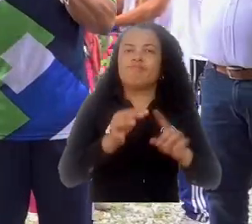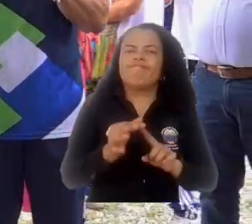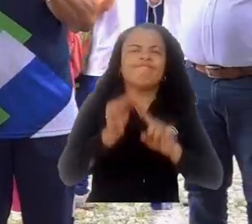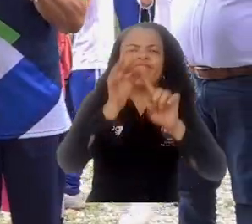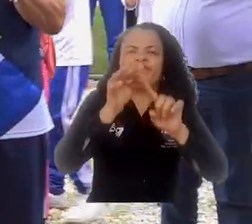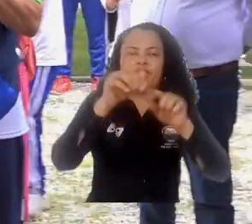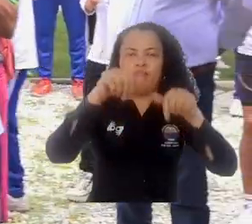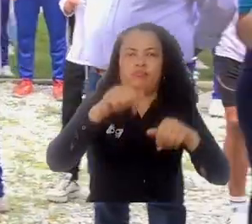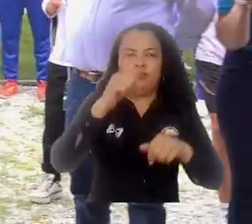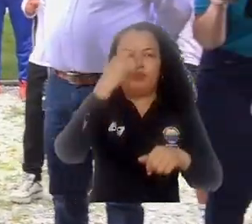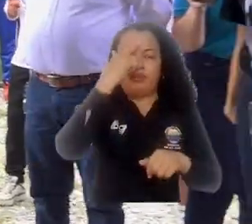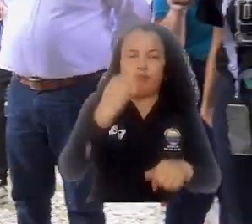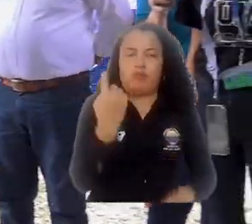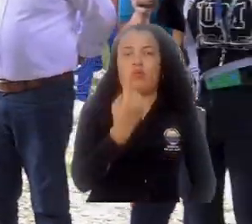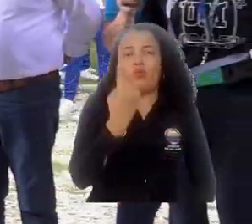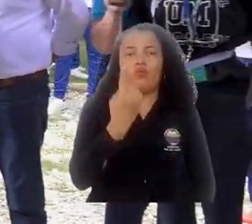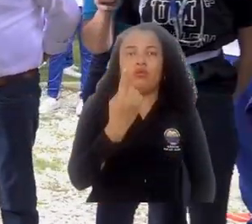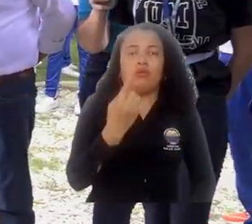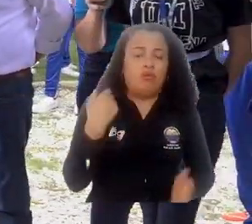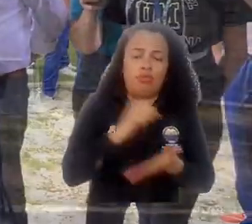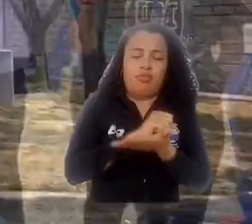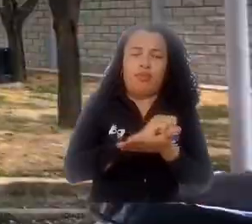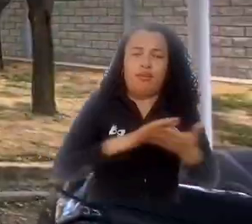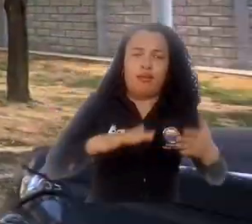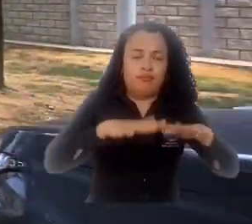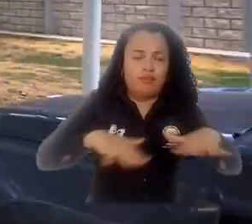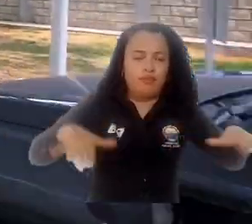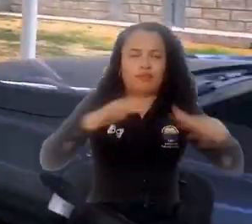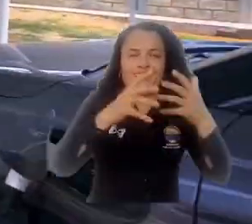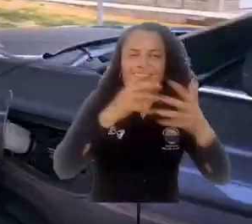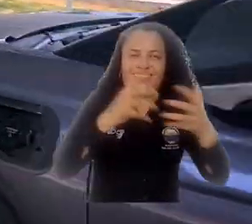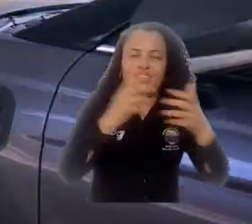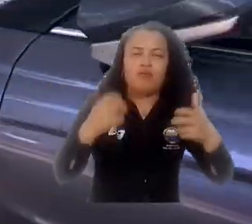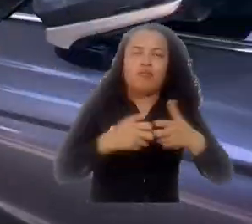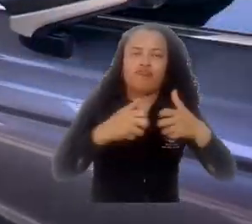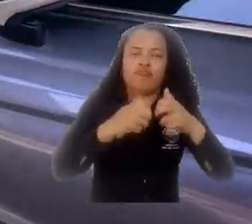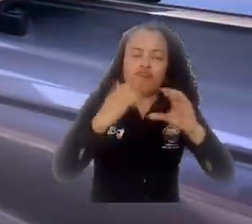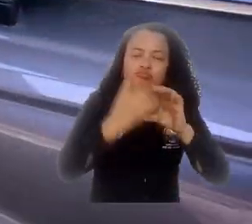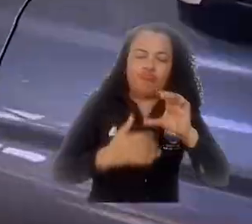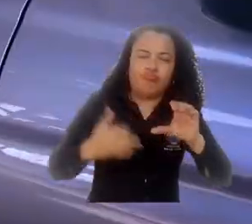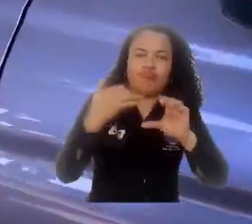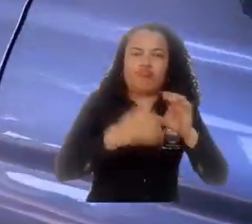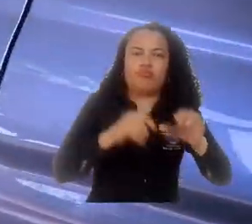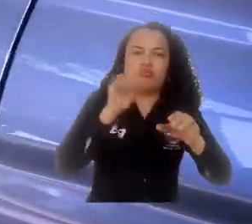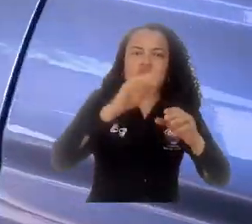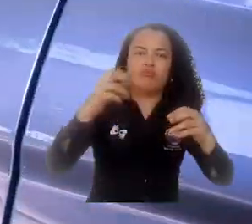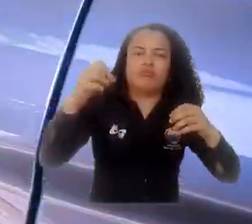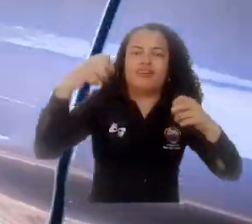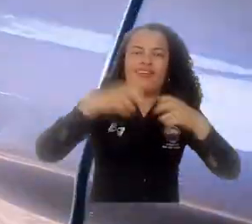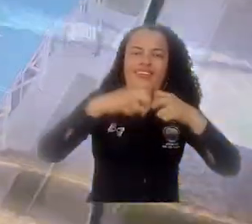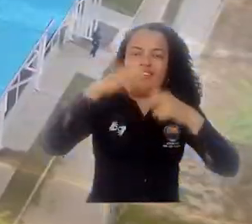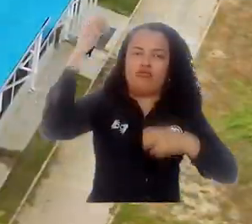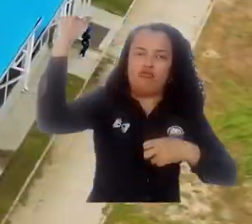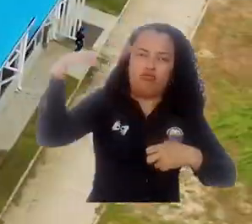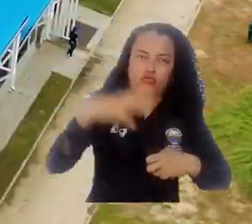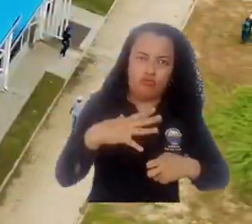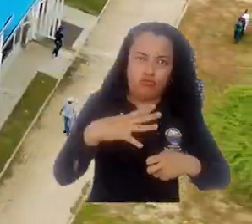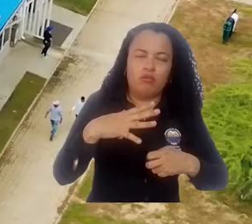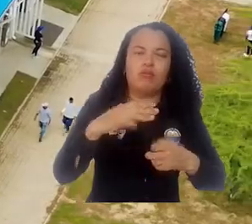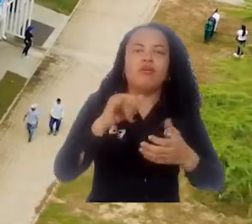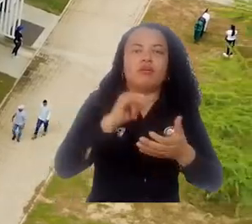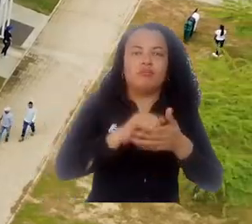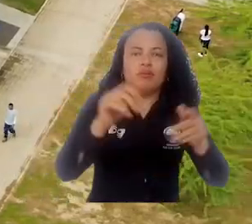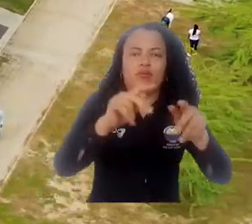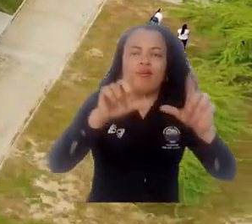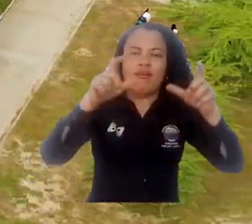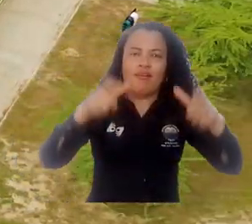Único en Santa Marta y sin ningún costo, este espacio cuenta con un sistema de energía renovable basado en energía solar que proviene